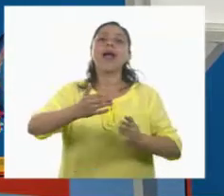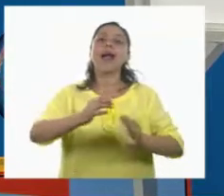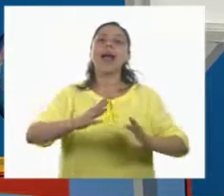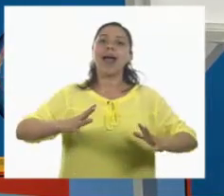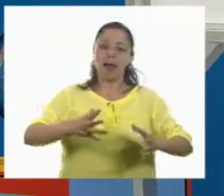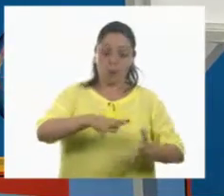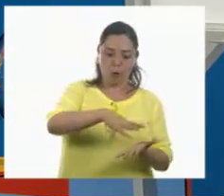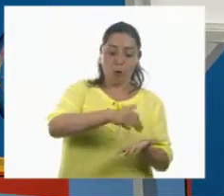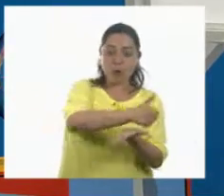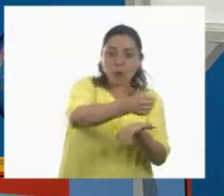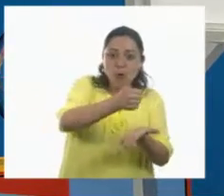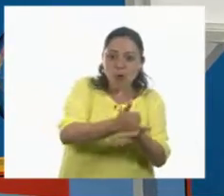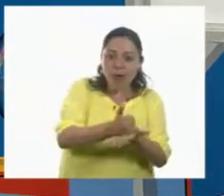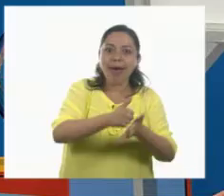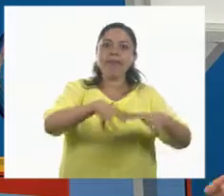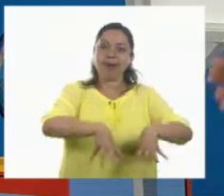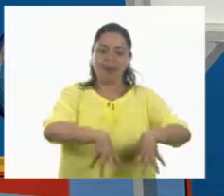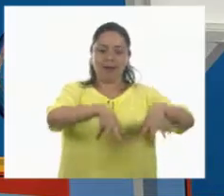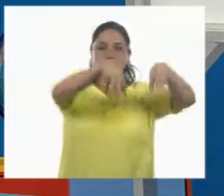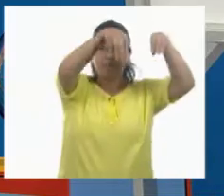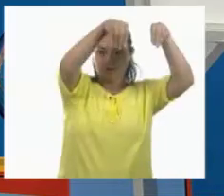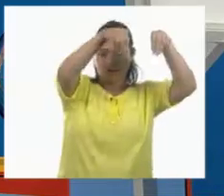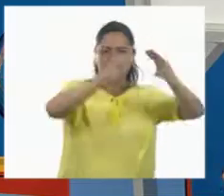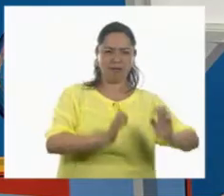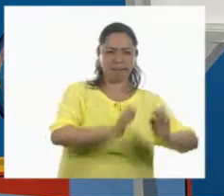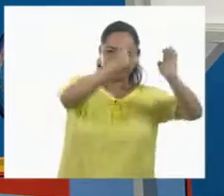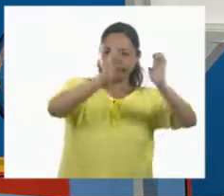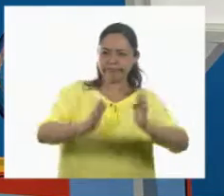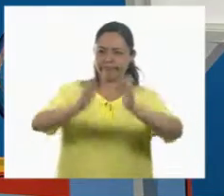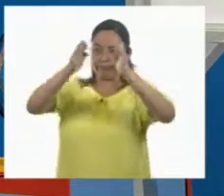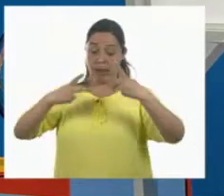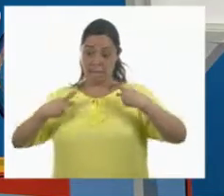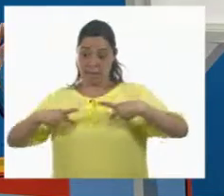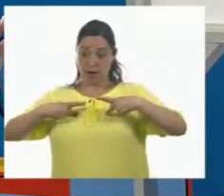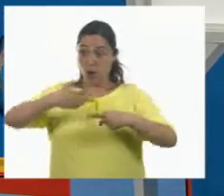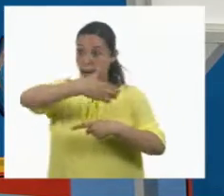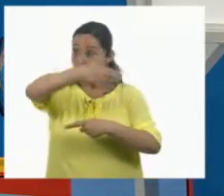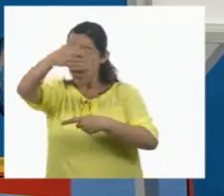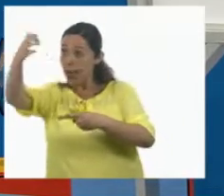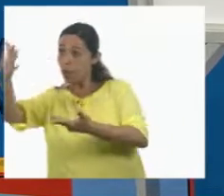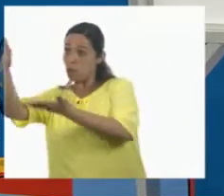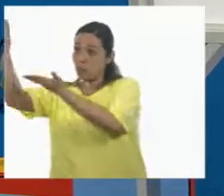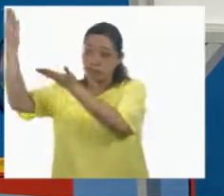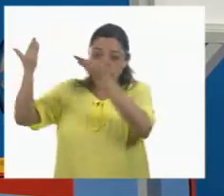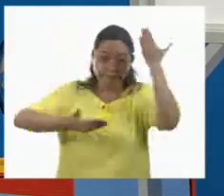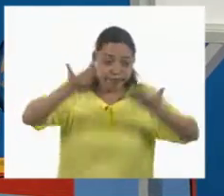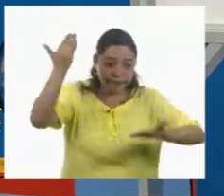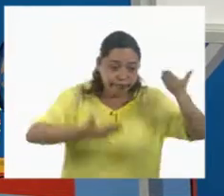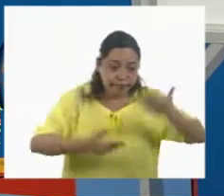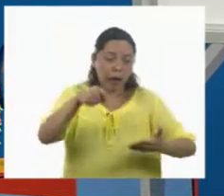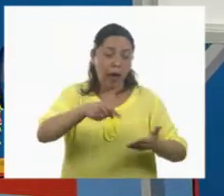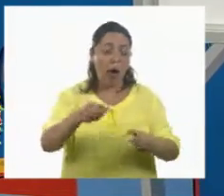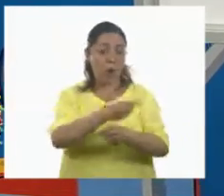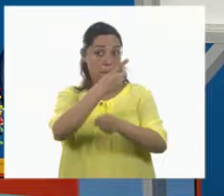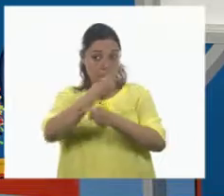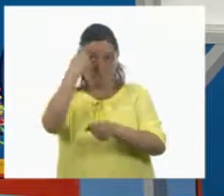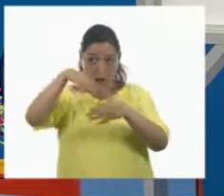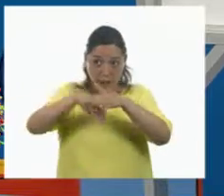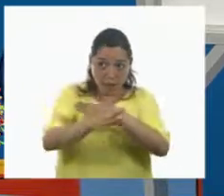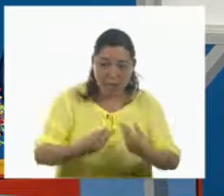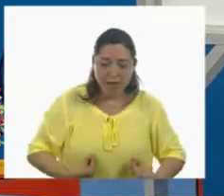La gente que venía a vivir del campo a la ciudad no tenía la oportunidad de vivir en estos palacios, pero